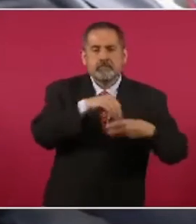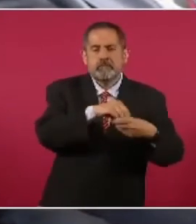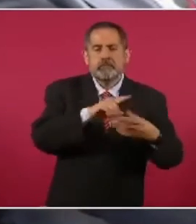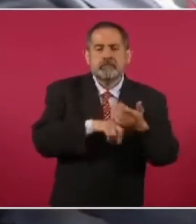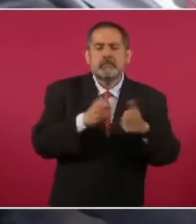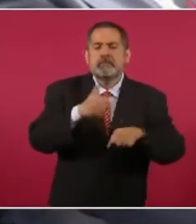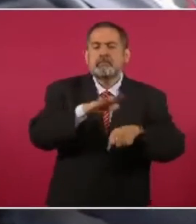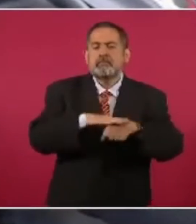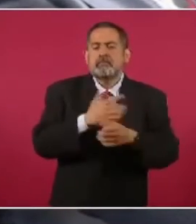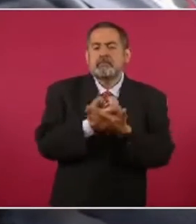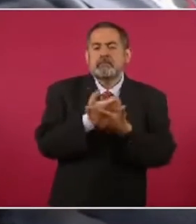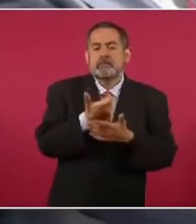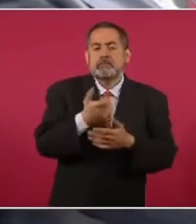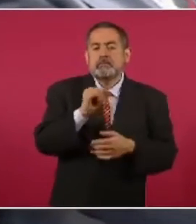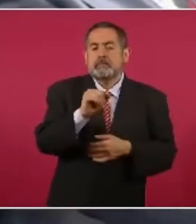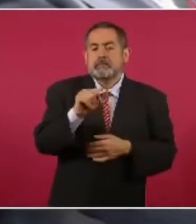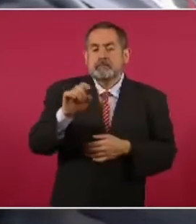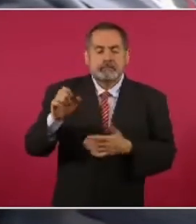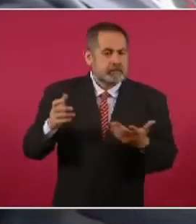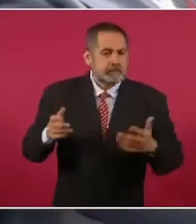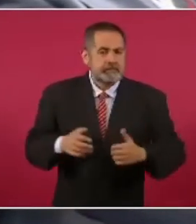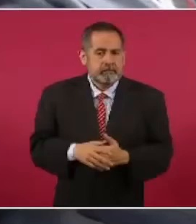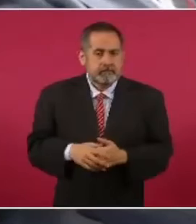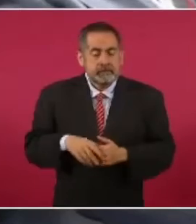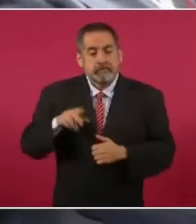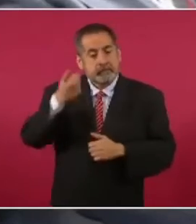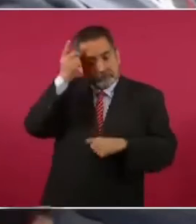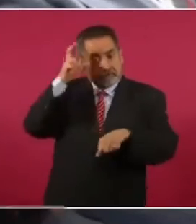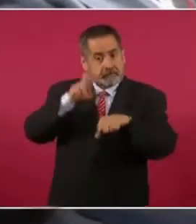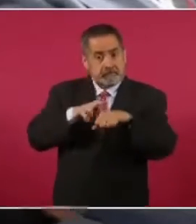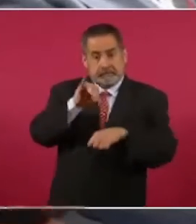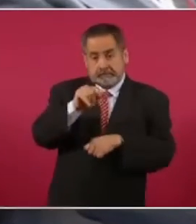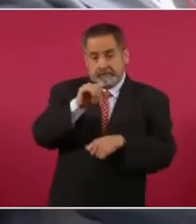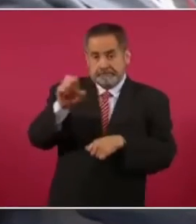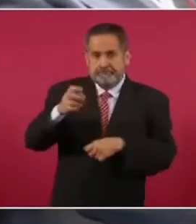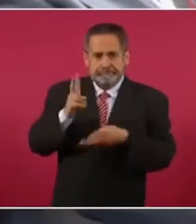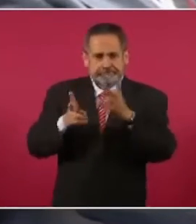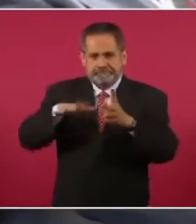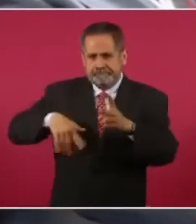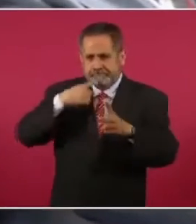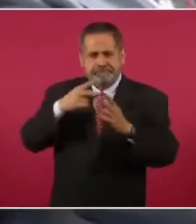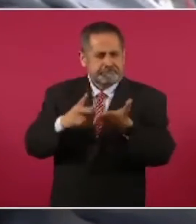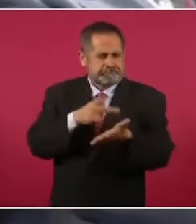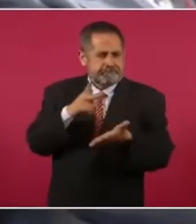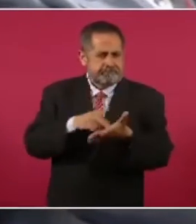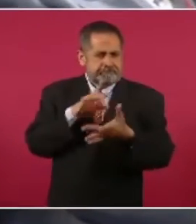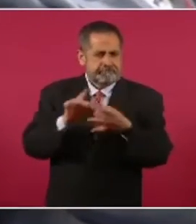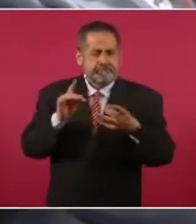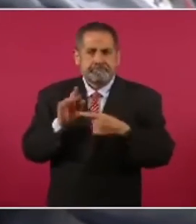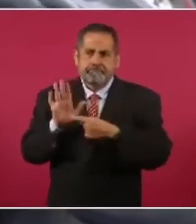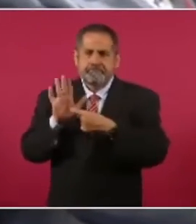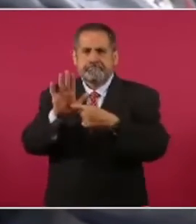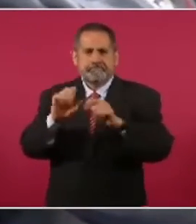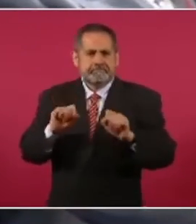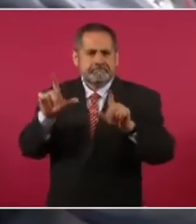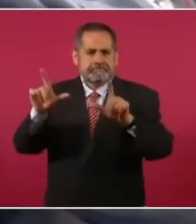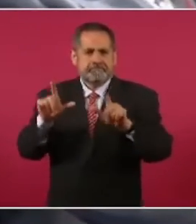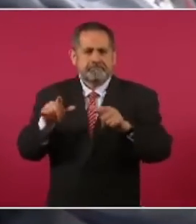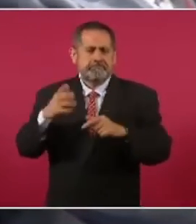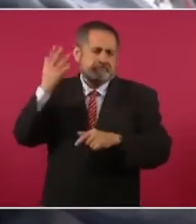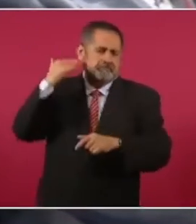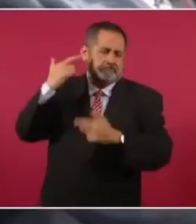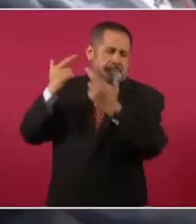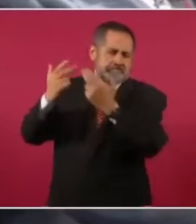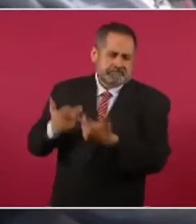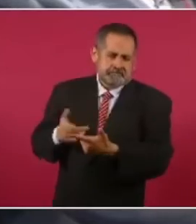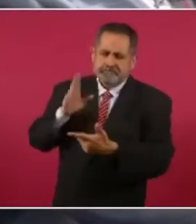Administración y Finanzas del ISSSTE. De hecho, el propio director general del ISSSTE, ya que mencionaba usted que en varias ocasiones cómo quedó el ISSSTE como un cascarón, lo ha